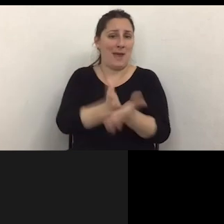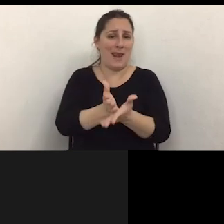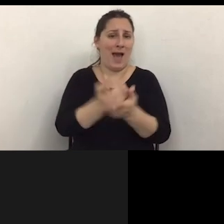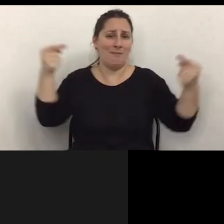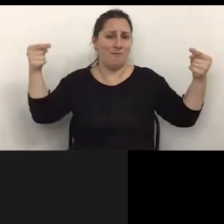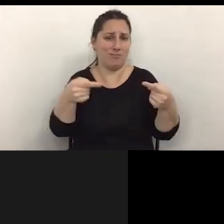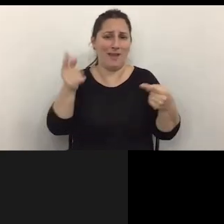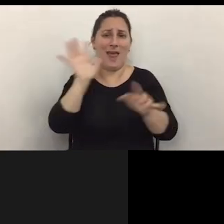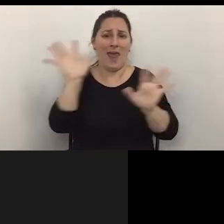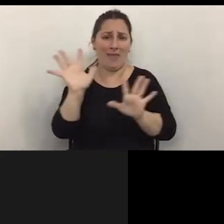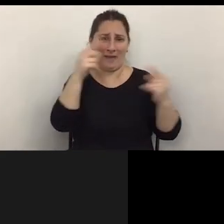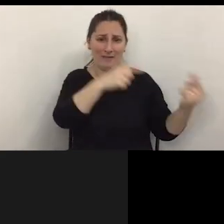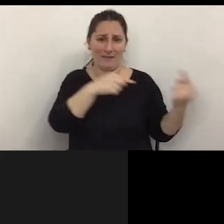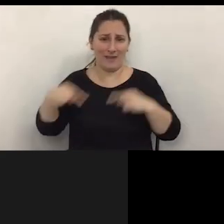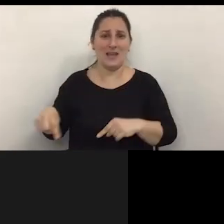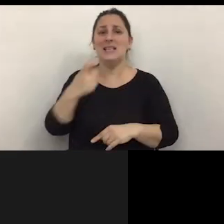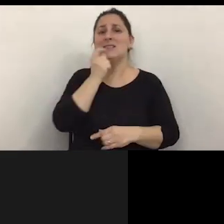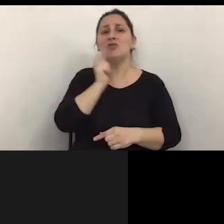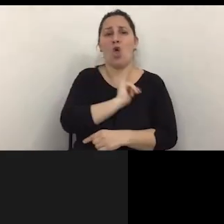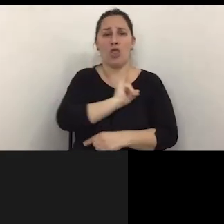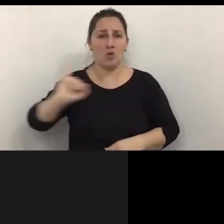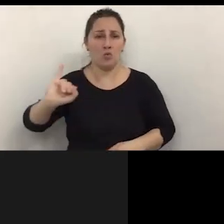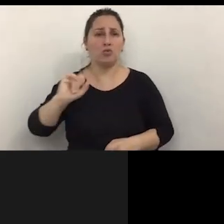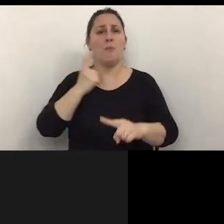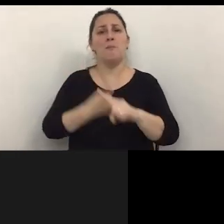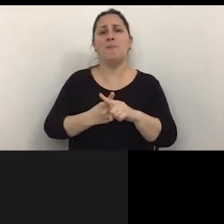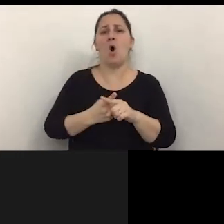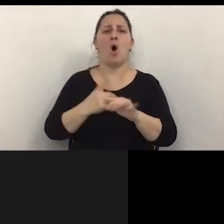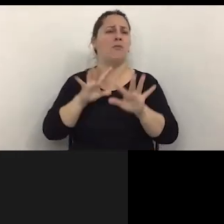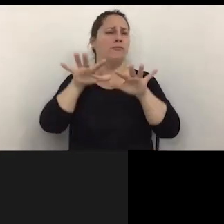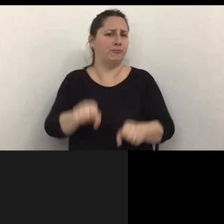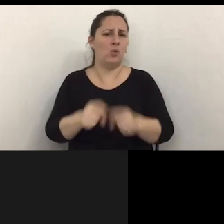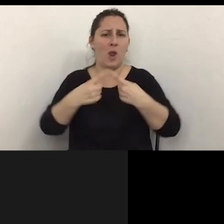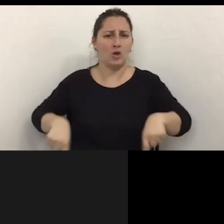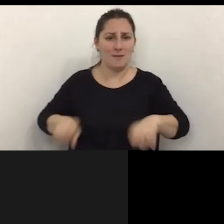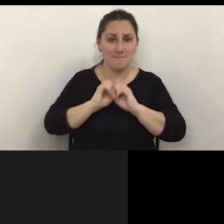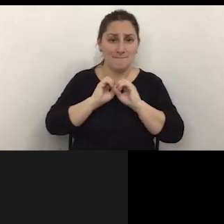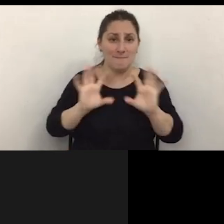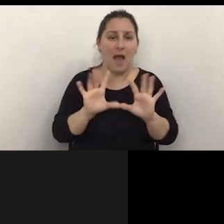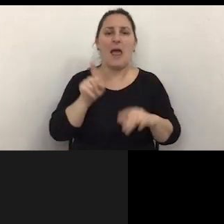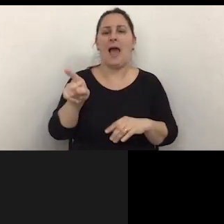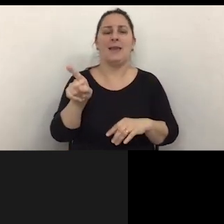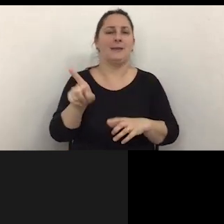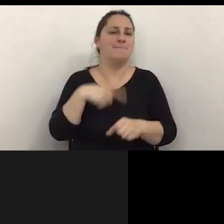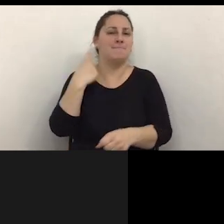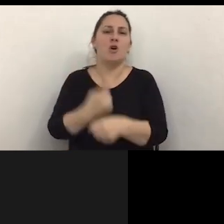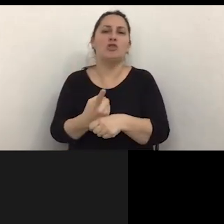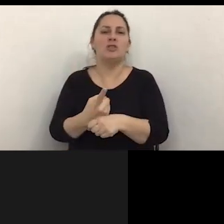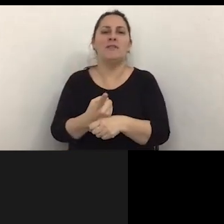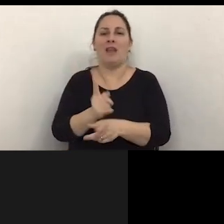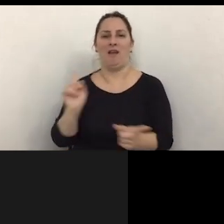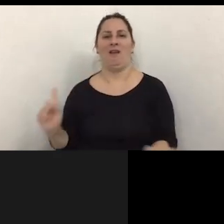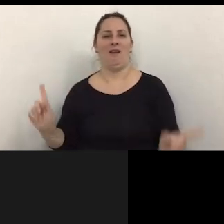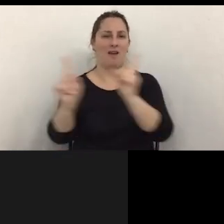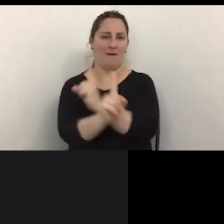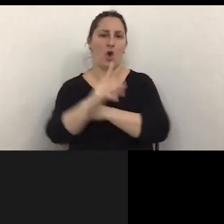una denuncia por apropiación indebida, es imposible que rote a una conducta de evasión, ¿sí? O sea,